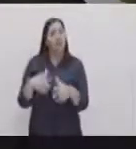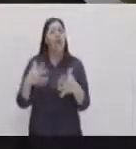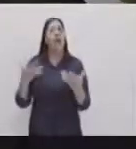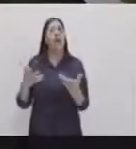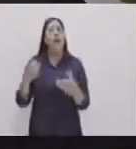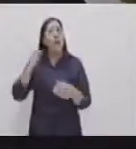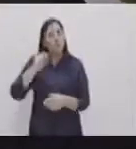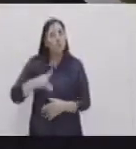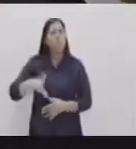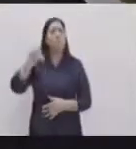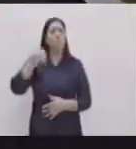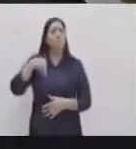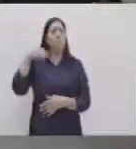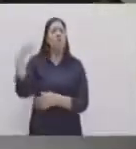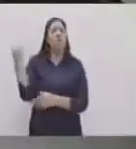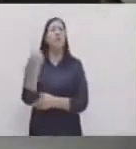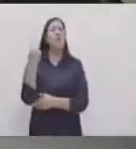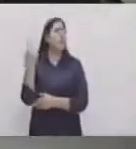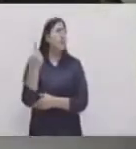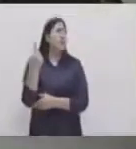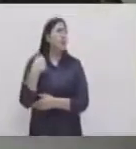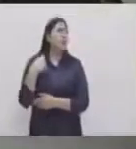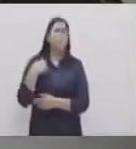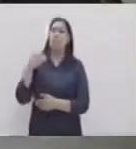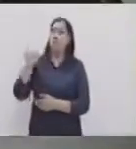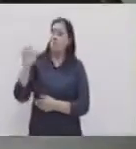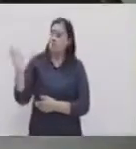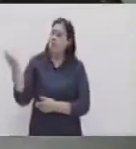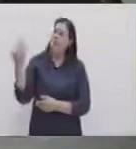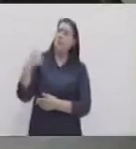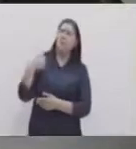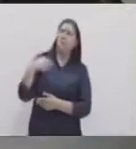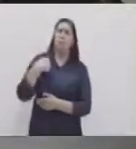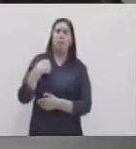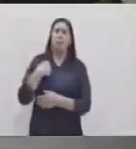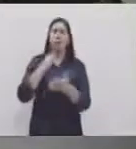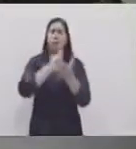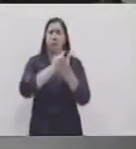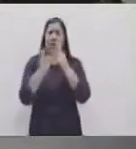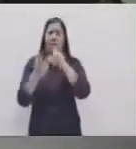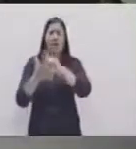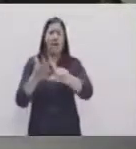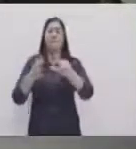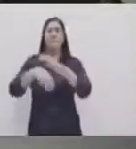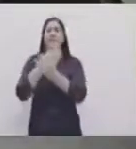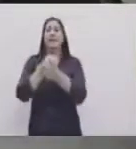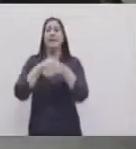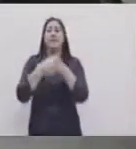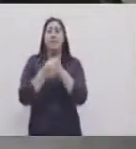este hábito tan importante. Yo la voy a invitar a que nos desinfectemos las manos. Gracias.